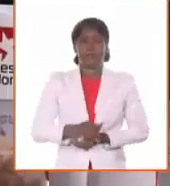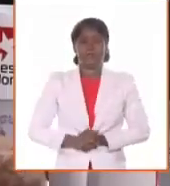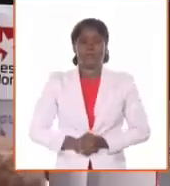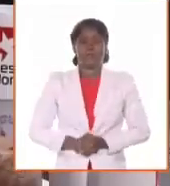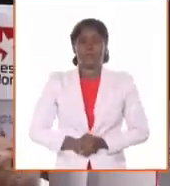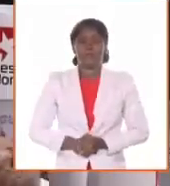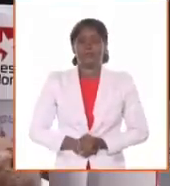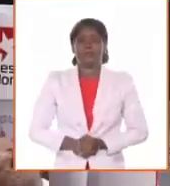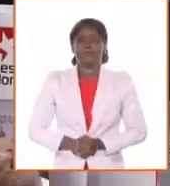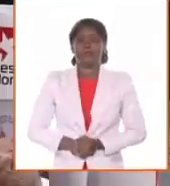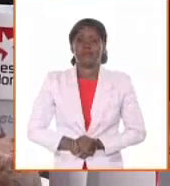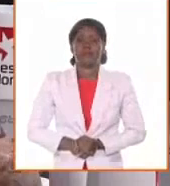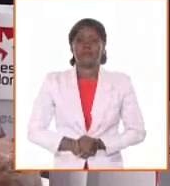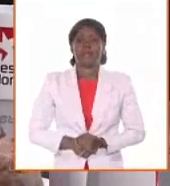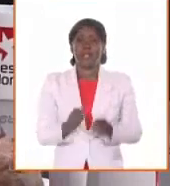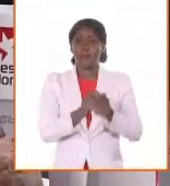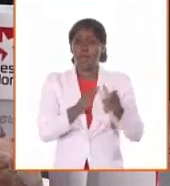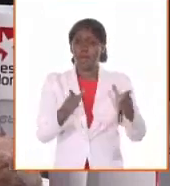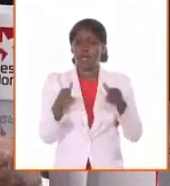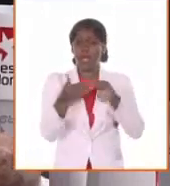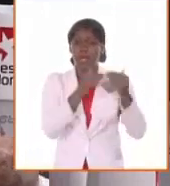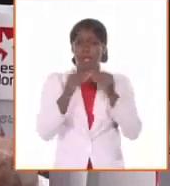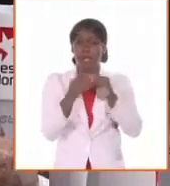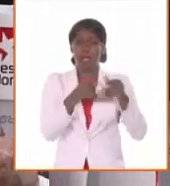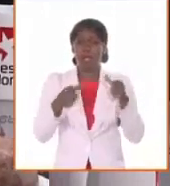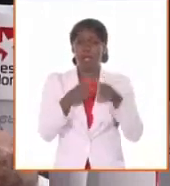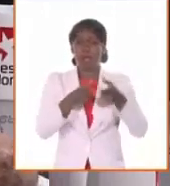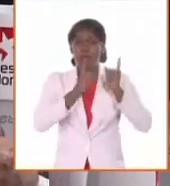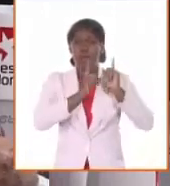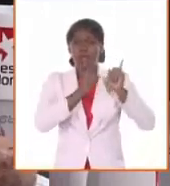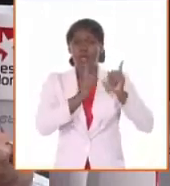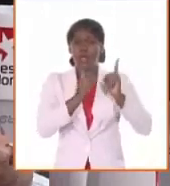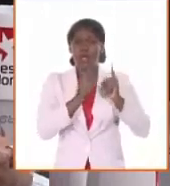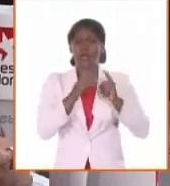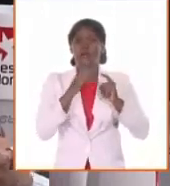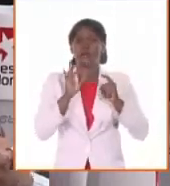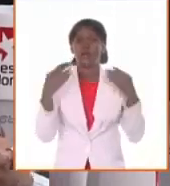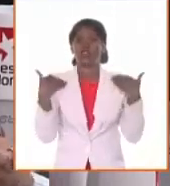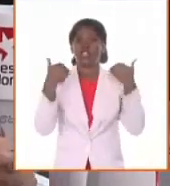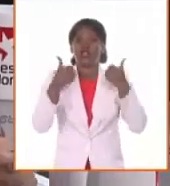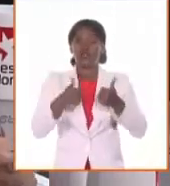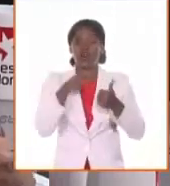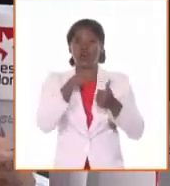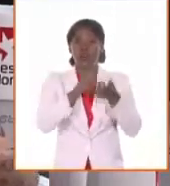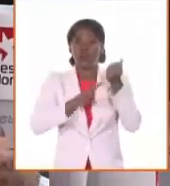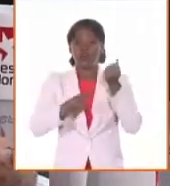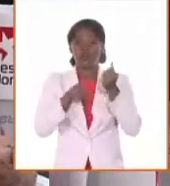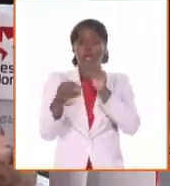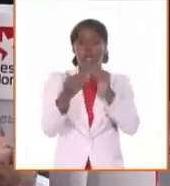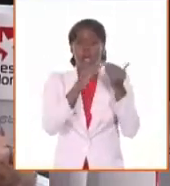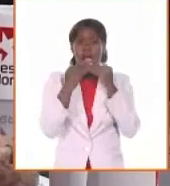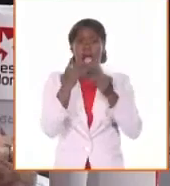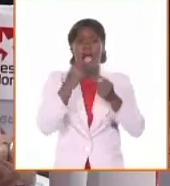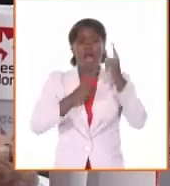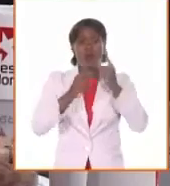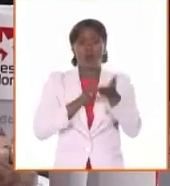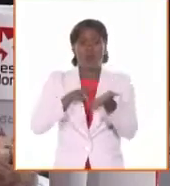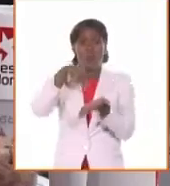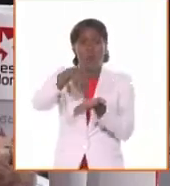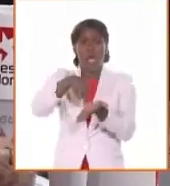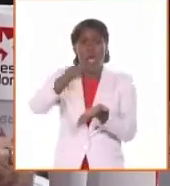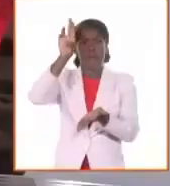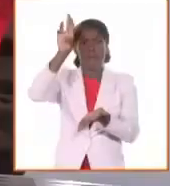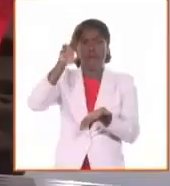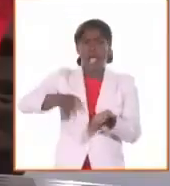varios directores provinciales de Justicia incluso que intervinieron matanzas vi también sus opiniones